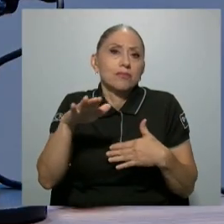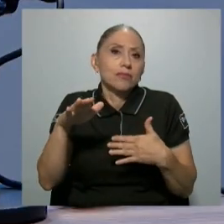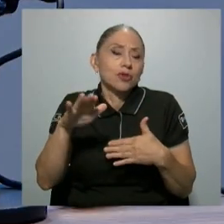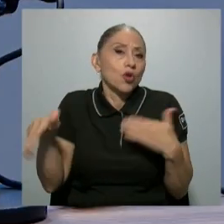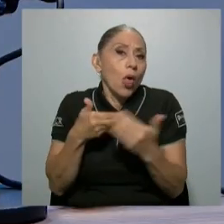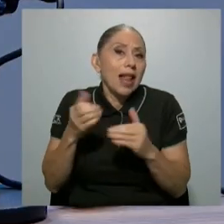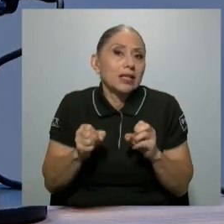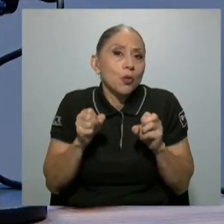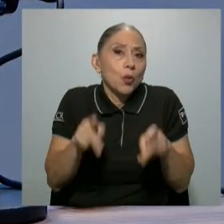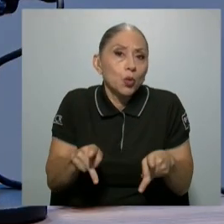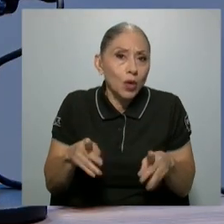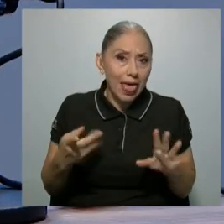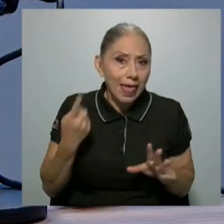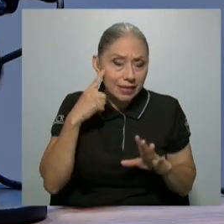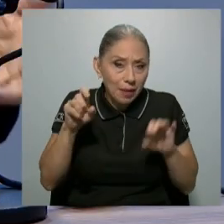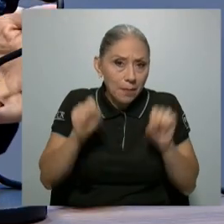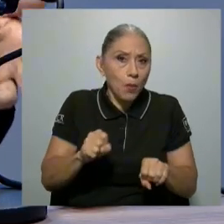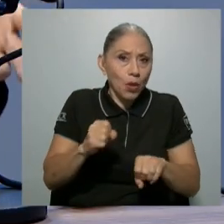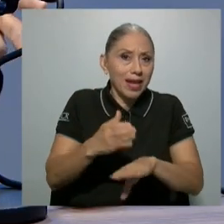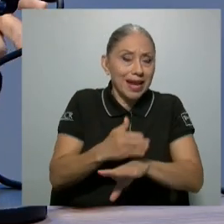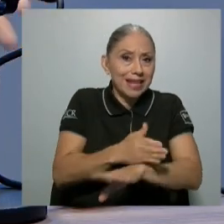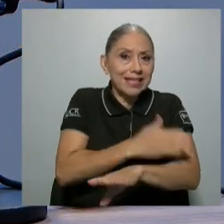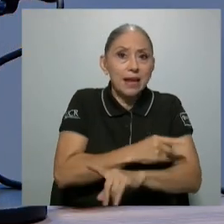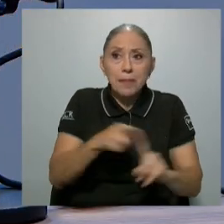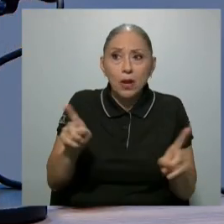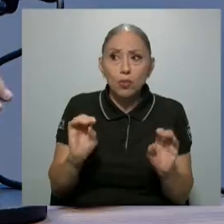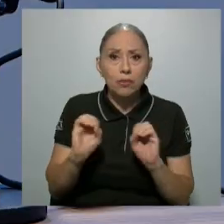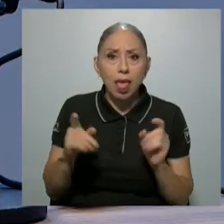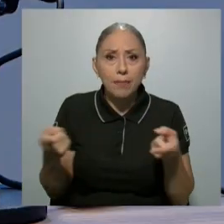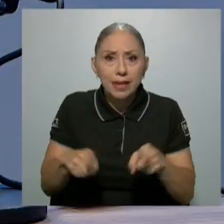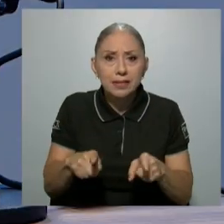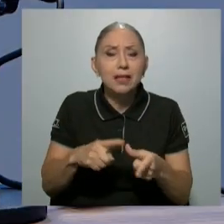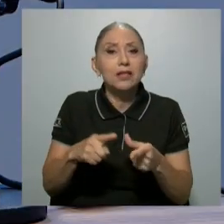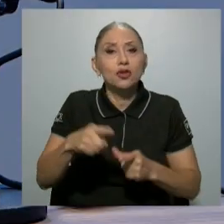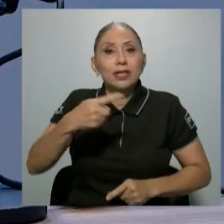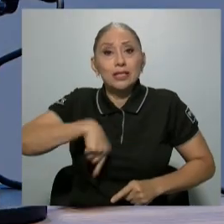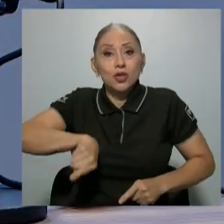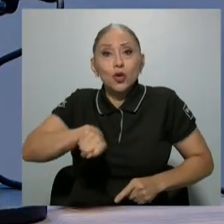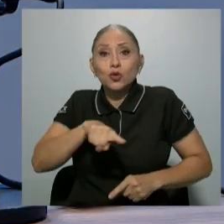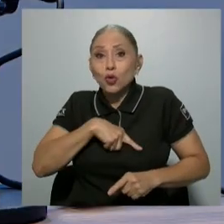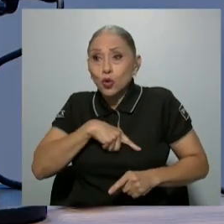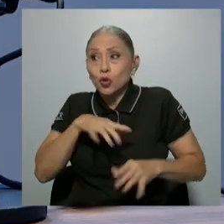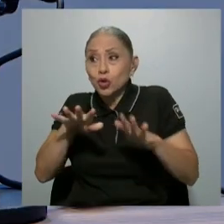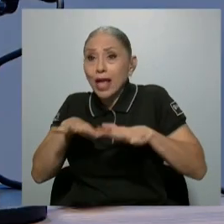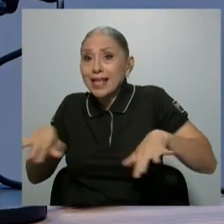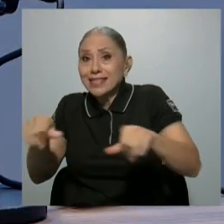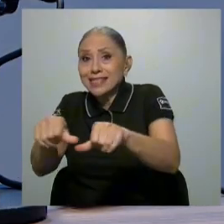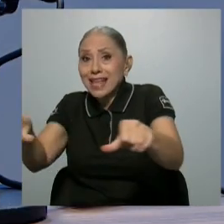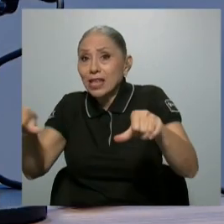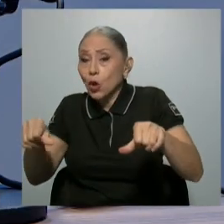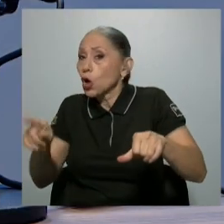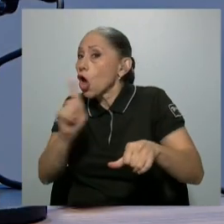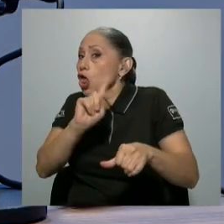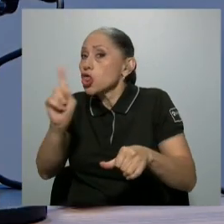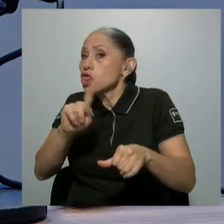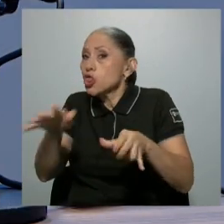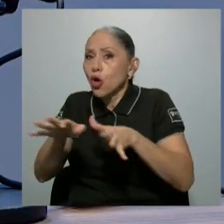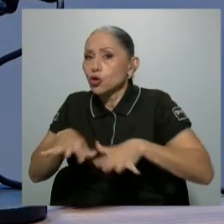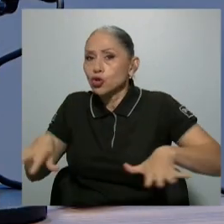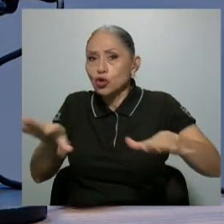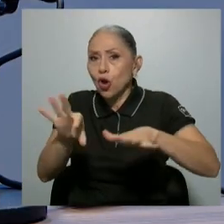y crece. Entonces, nuestro sector, no zonas francas, crece 2 o 3%.